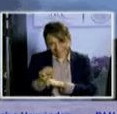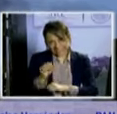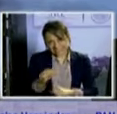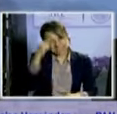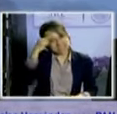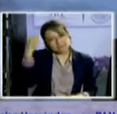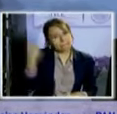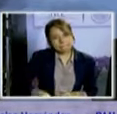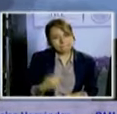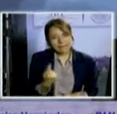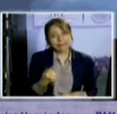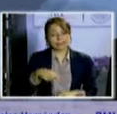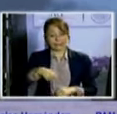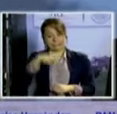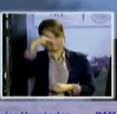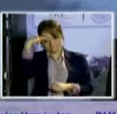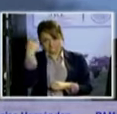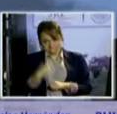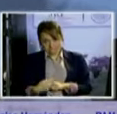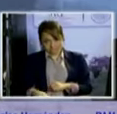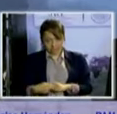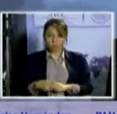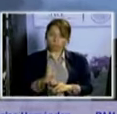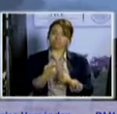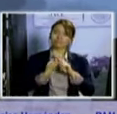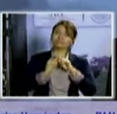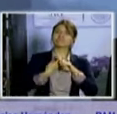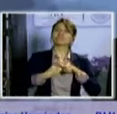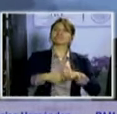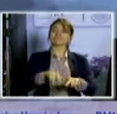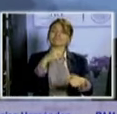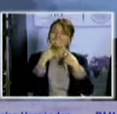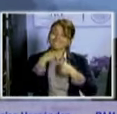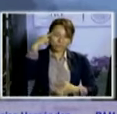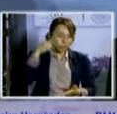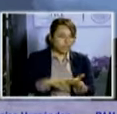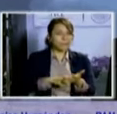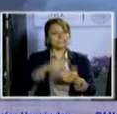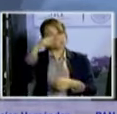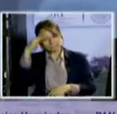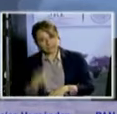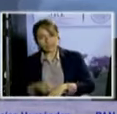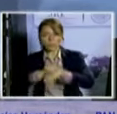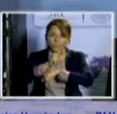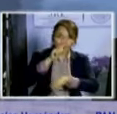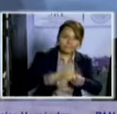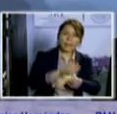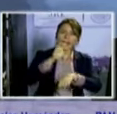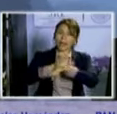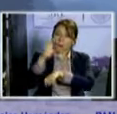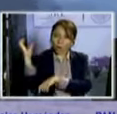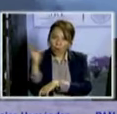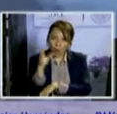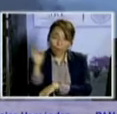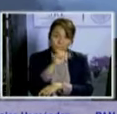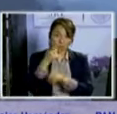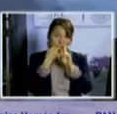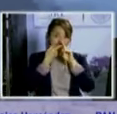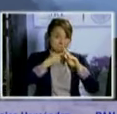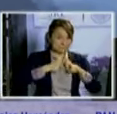iniciar el debate. Yo sí creo que México, Guatemala y Colombia, al iniciar ese debate, abrieron la caja de